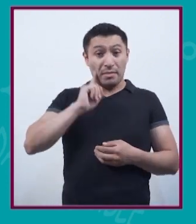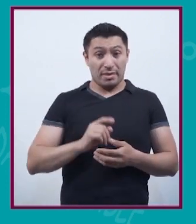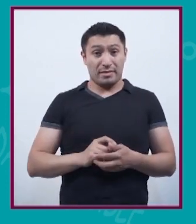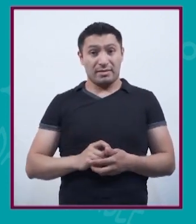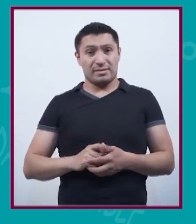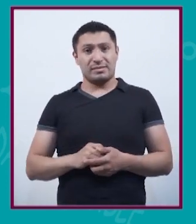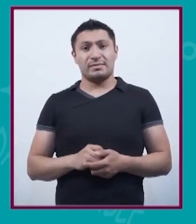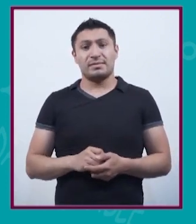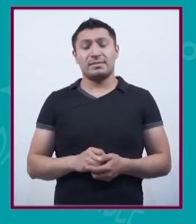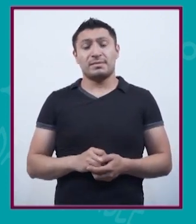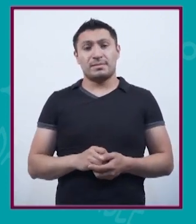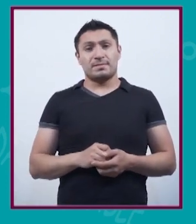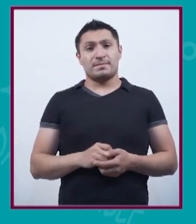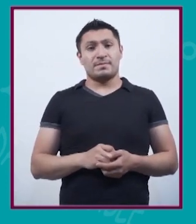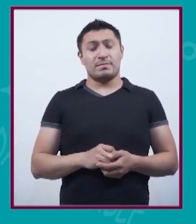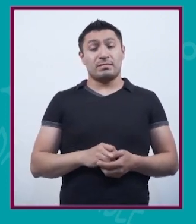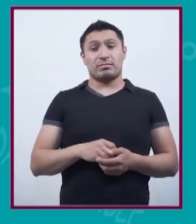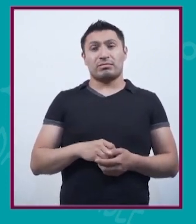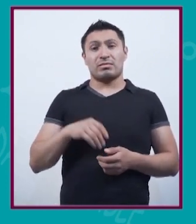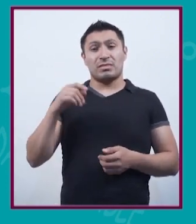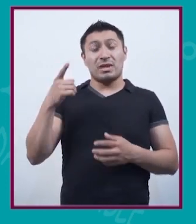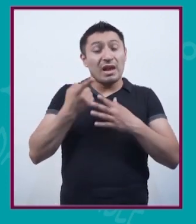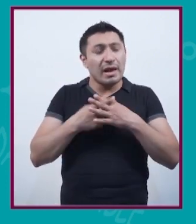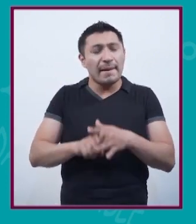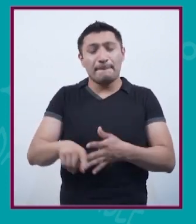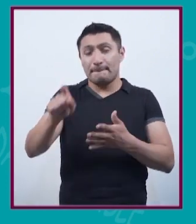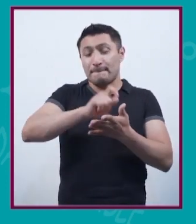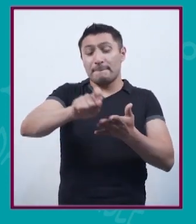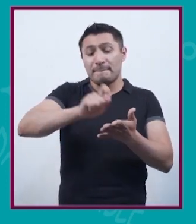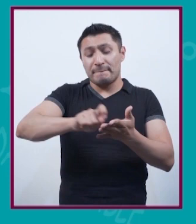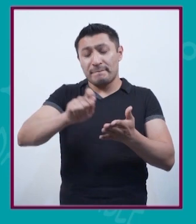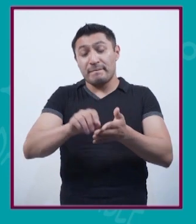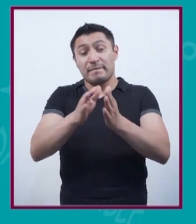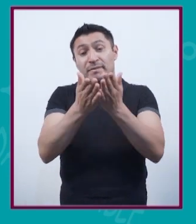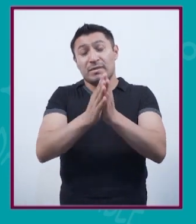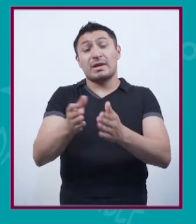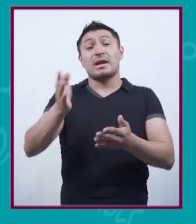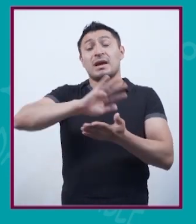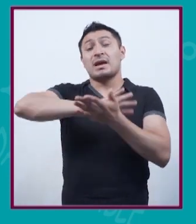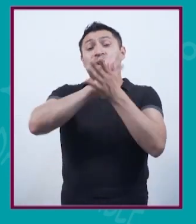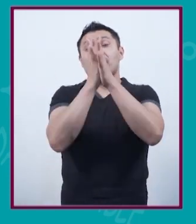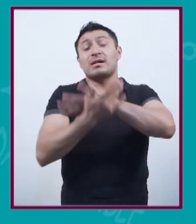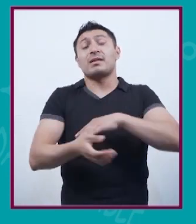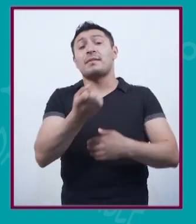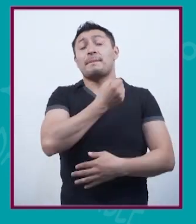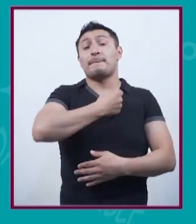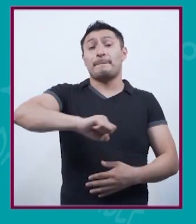hay que decir fundamentalmente al respecto que la época en que Gabriela Mistral